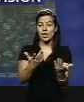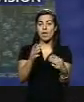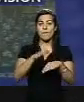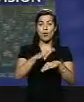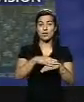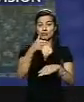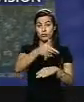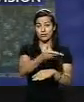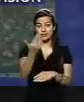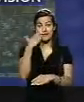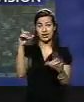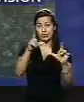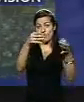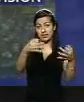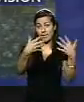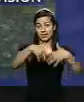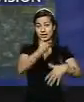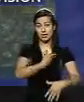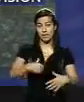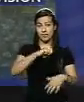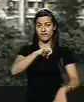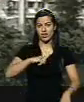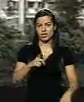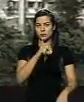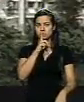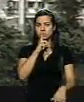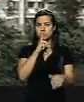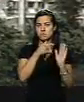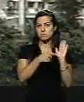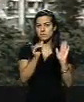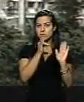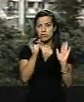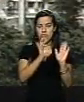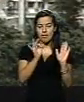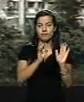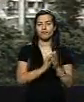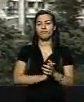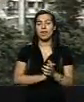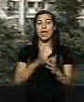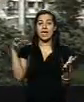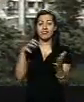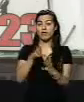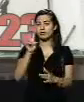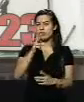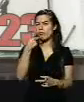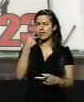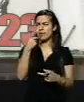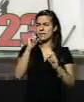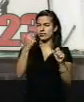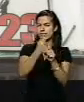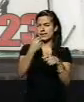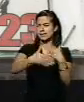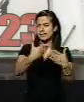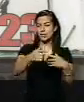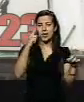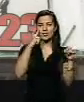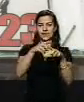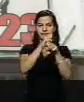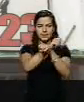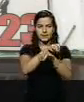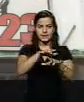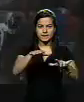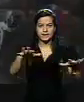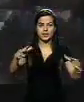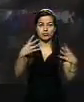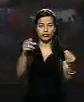silencio comunicacional de las empresas de comunicación privadas. La política desarrollada por el estado venezolano permitió la multiplicación